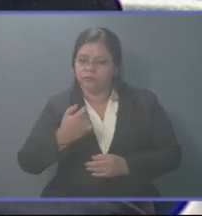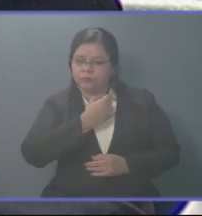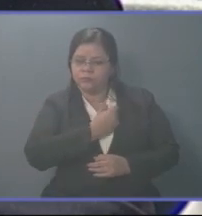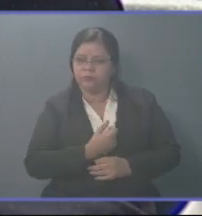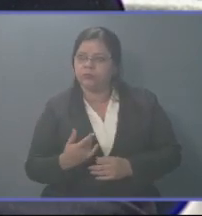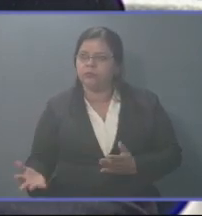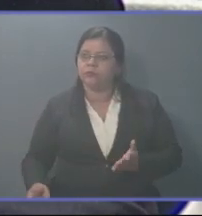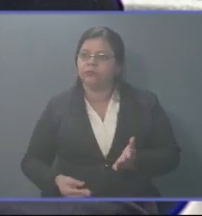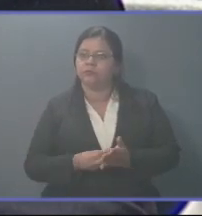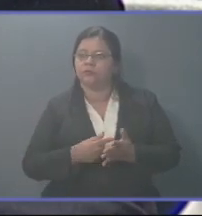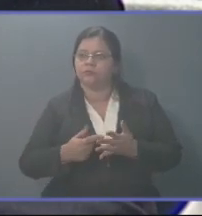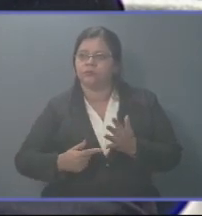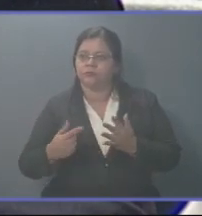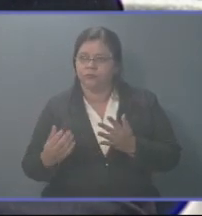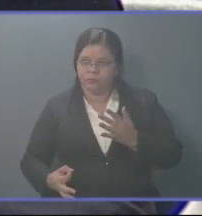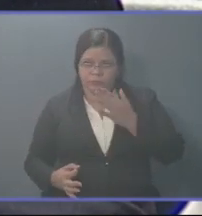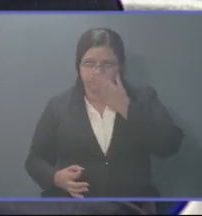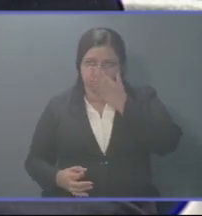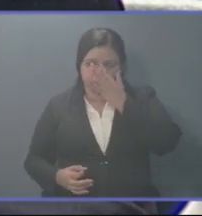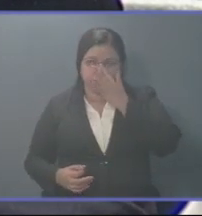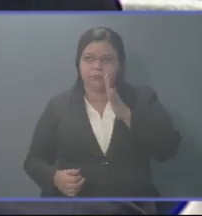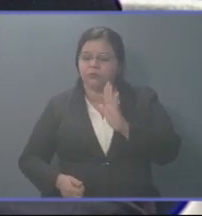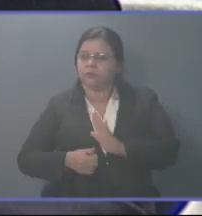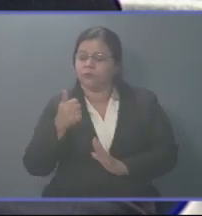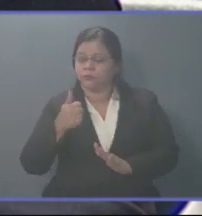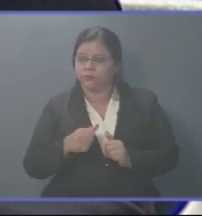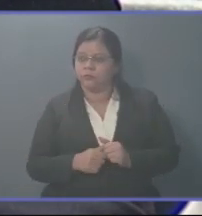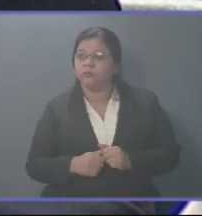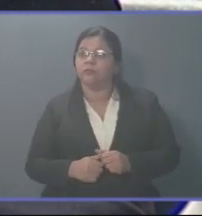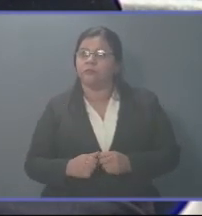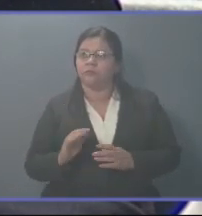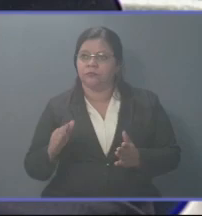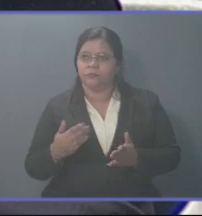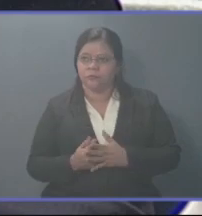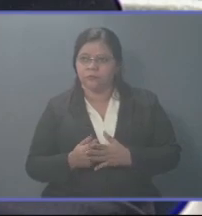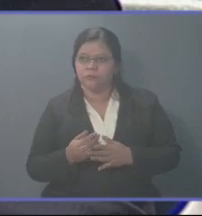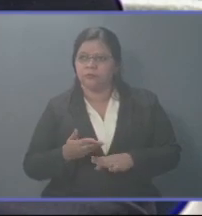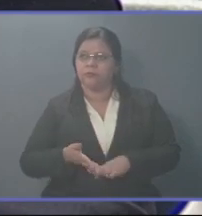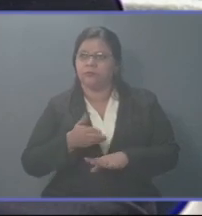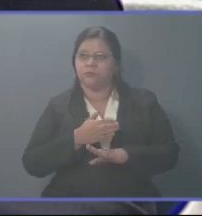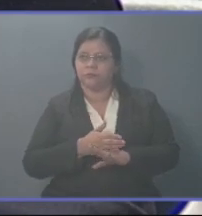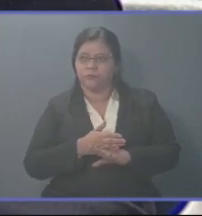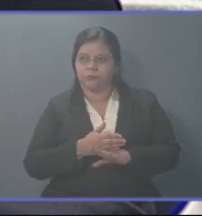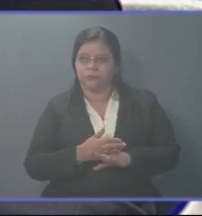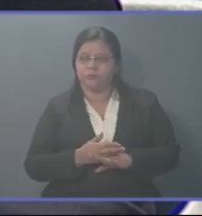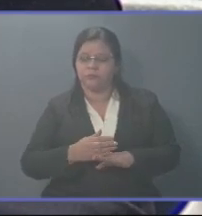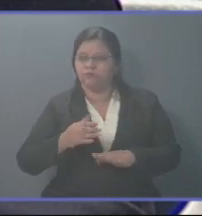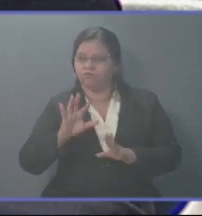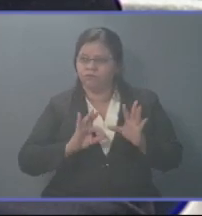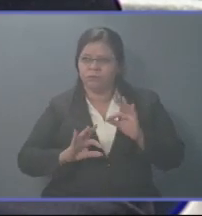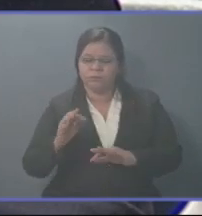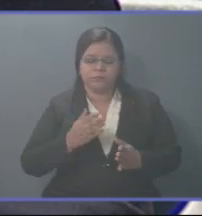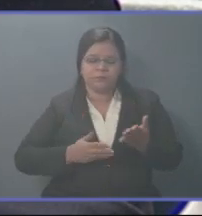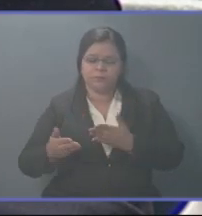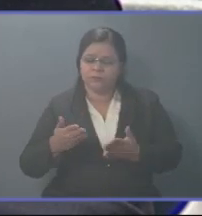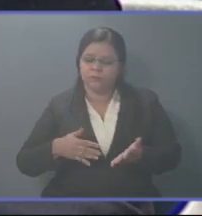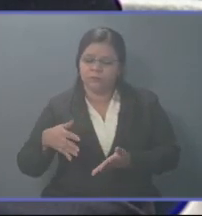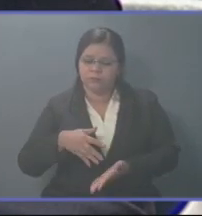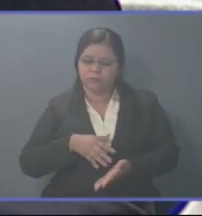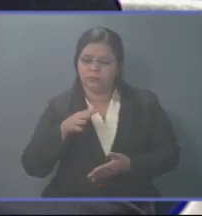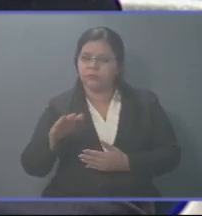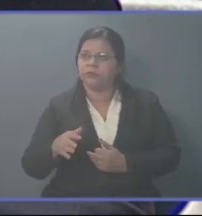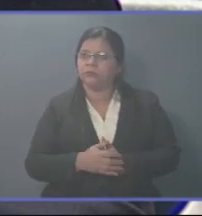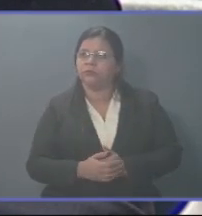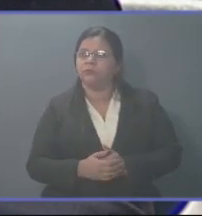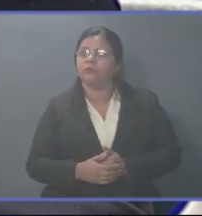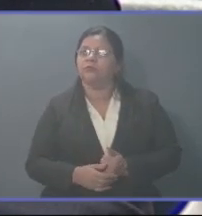por esta ley, así como subsanar las omisiones en que se hubiesen incurrido los servicios públicos relacionados